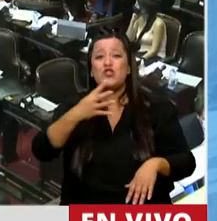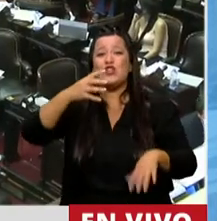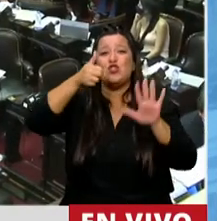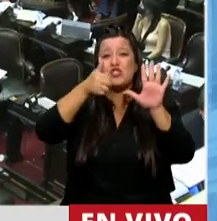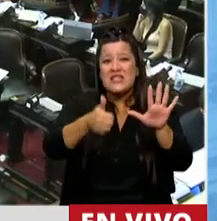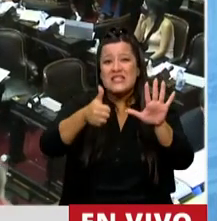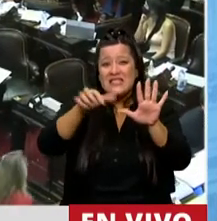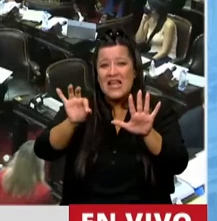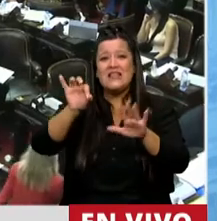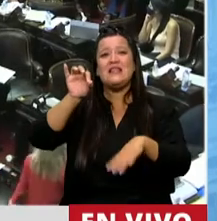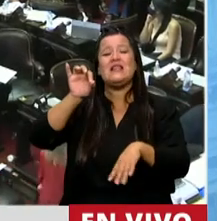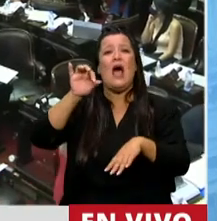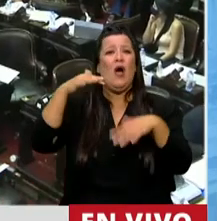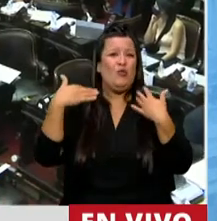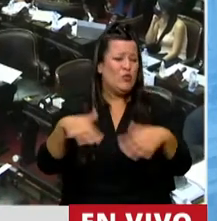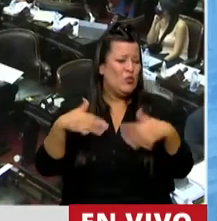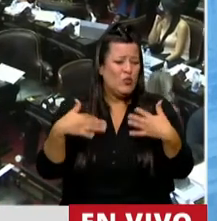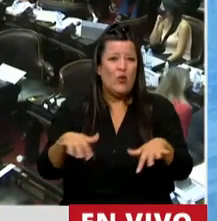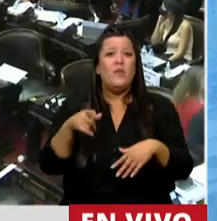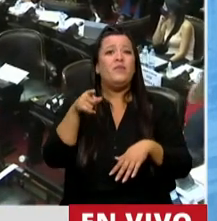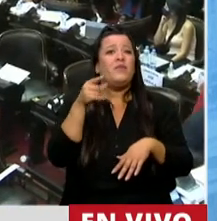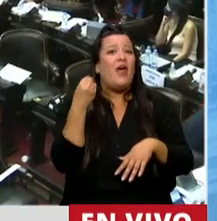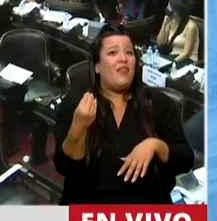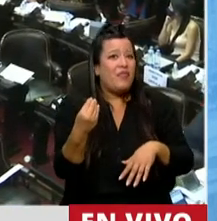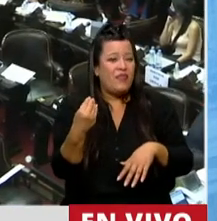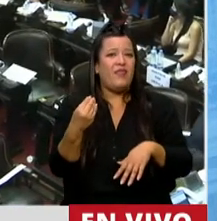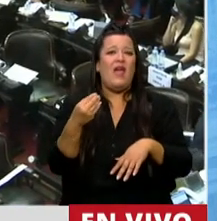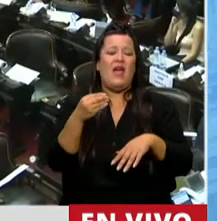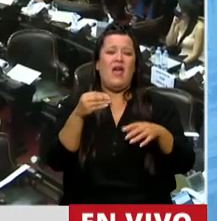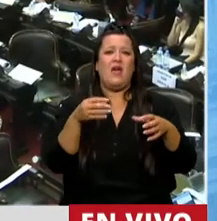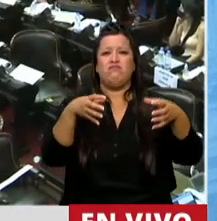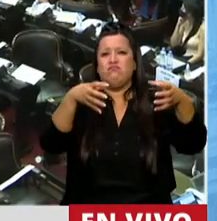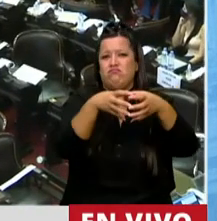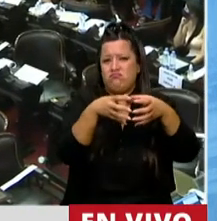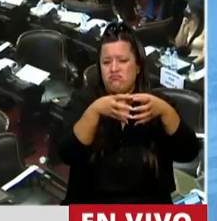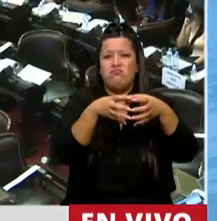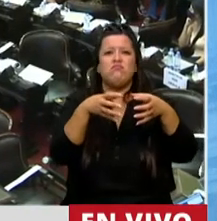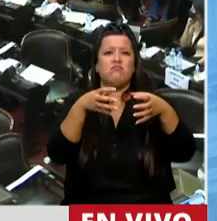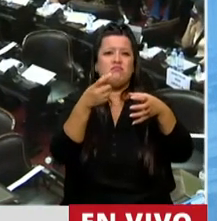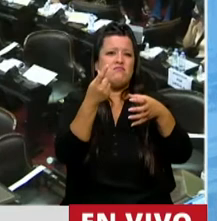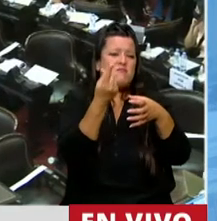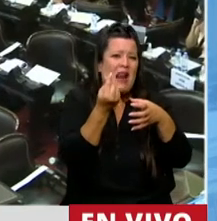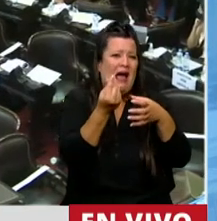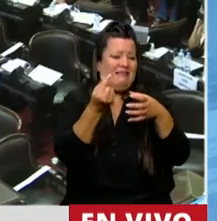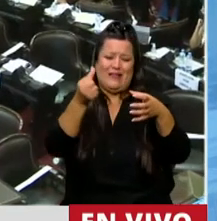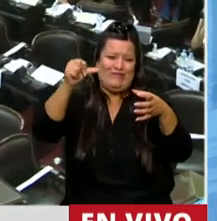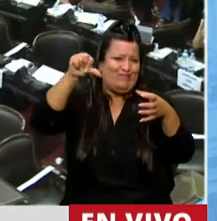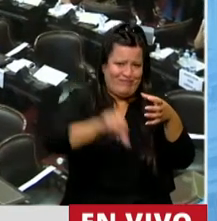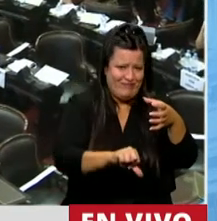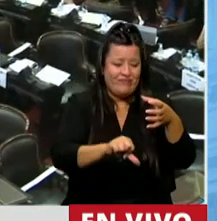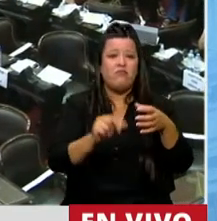1.460 puntos básicos de riesgo país. Las reglas